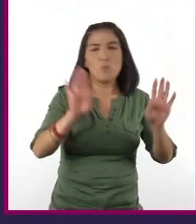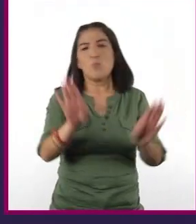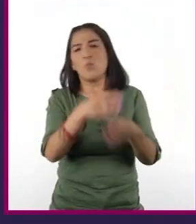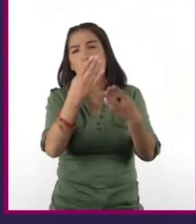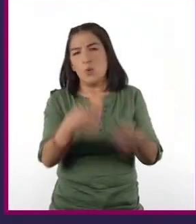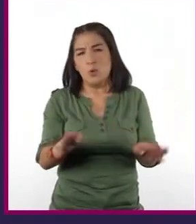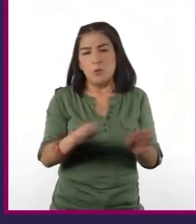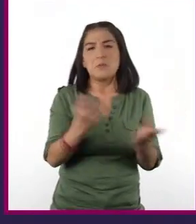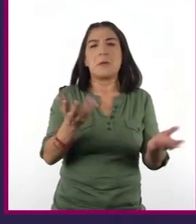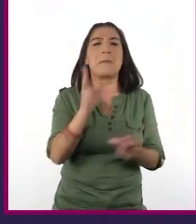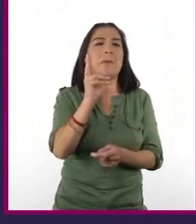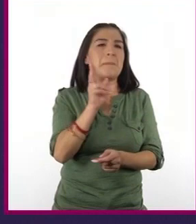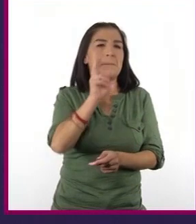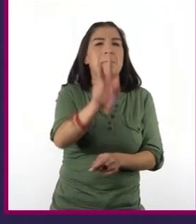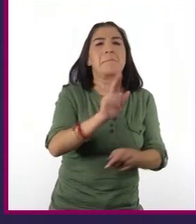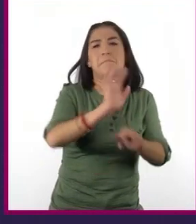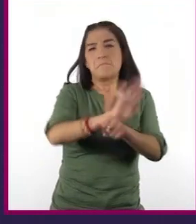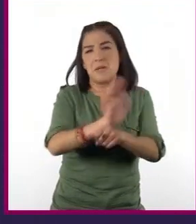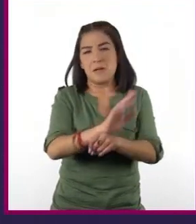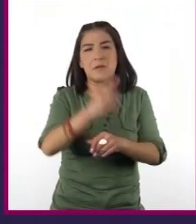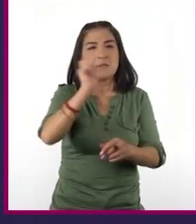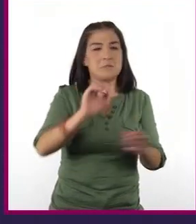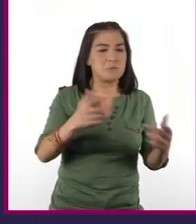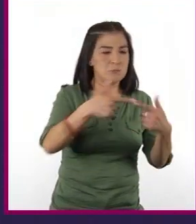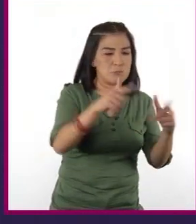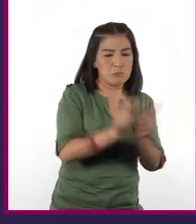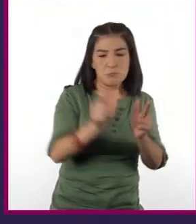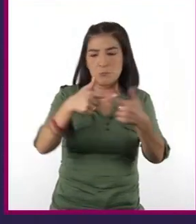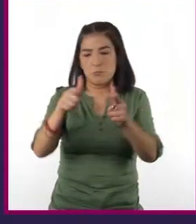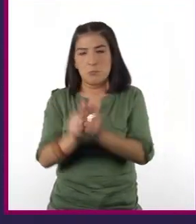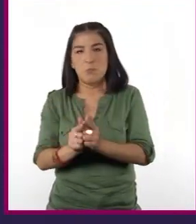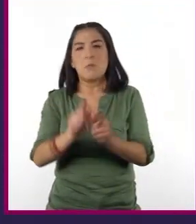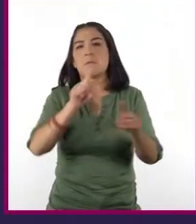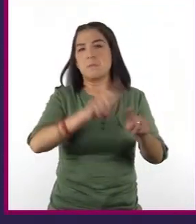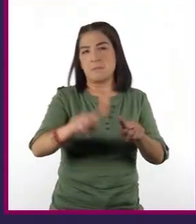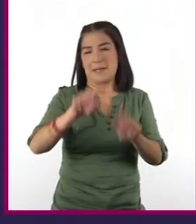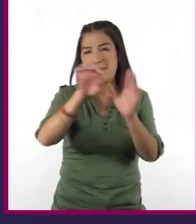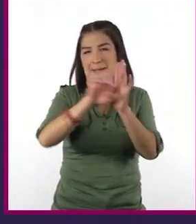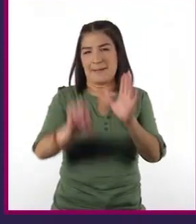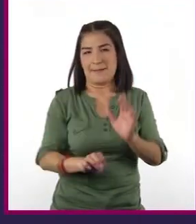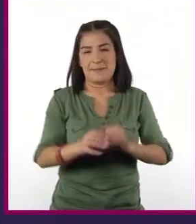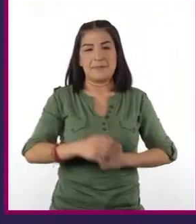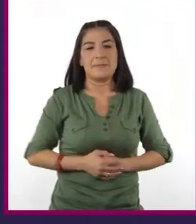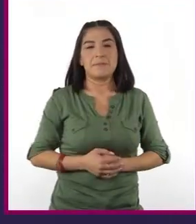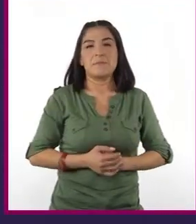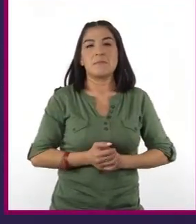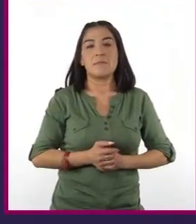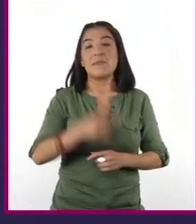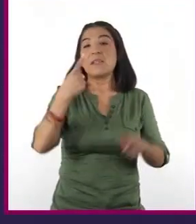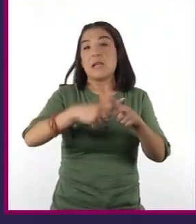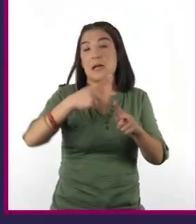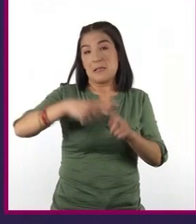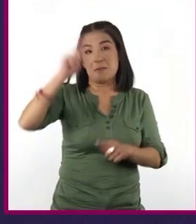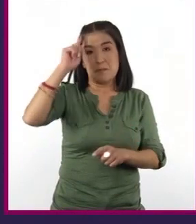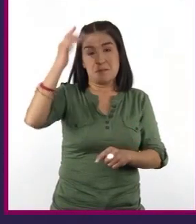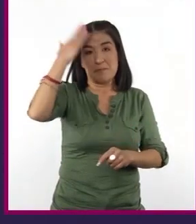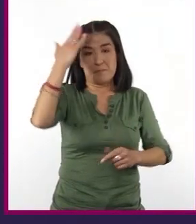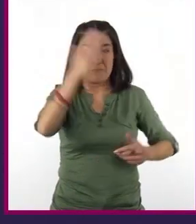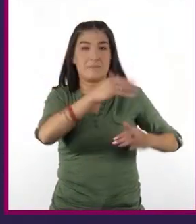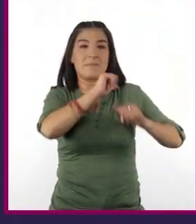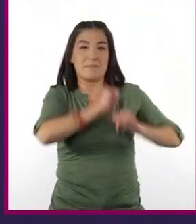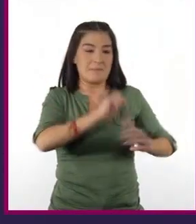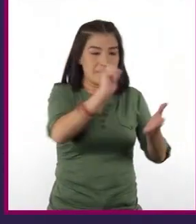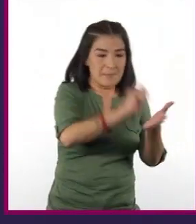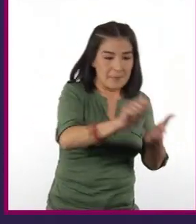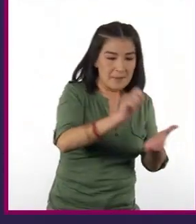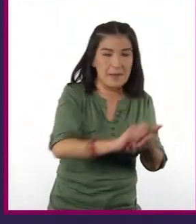musicales o visuales, que pueden agruparse de diversas maneras. Por ejemplo, por su autoría, tema,